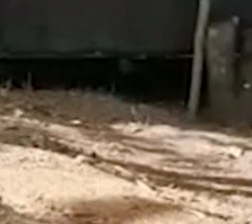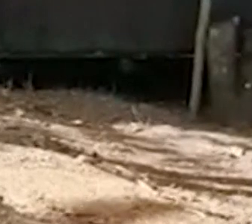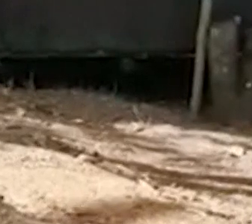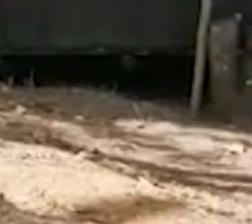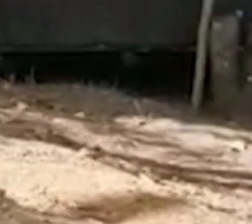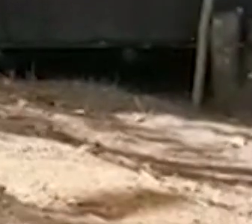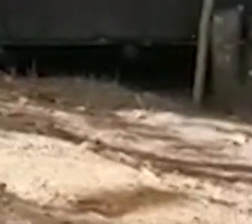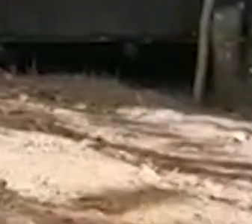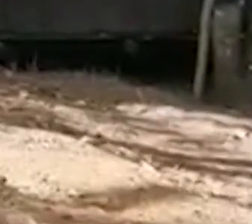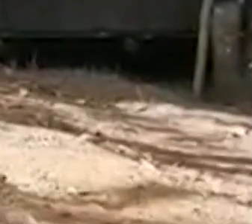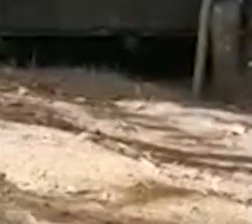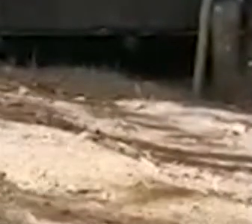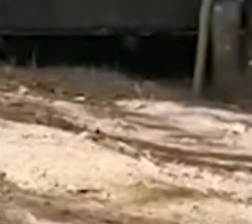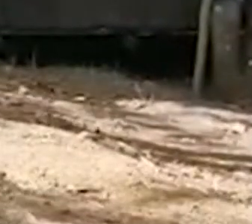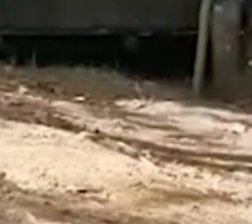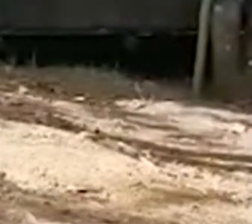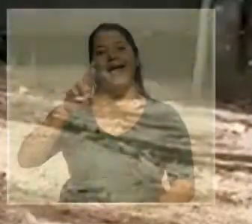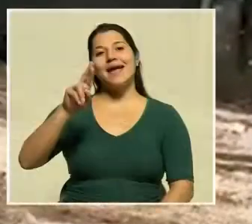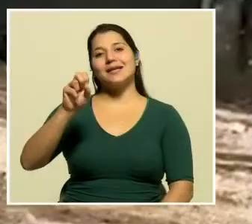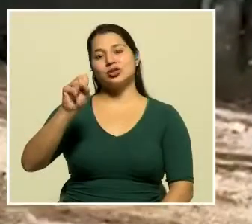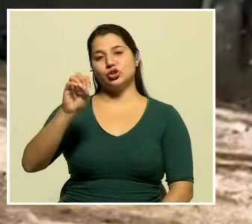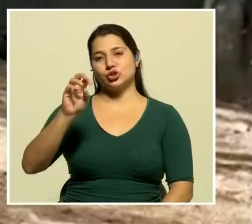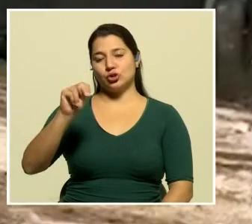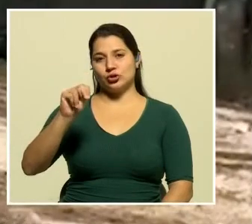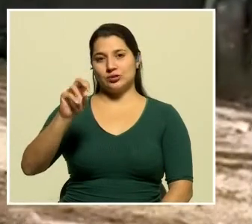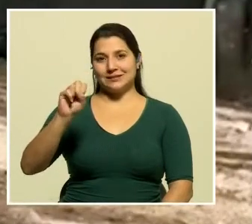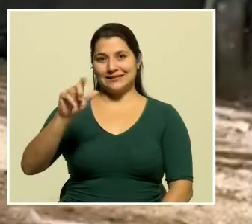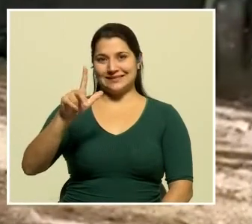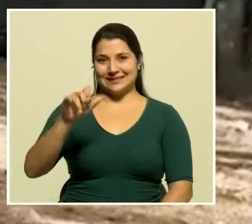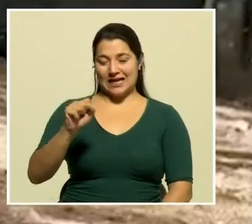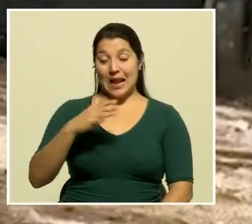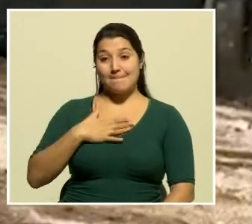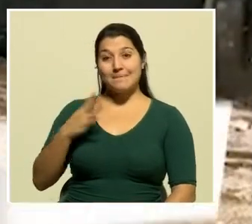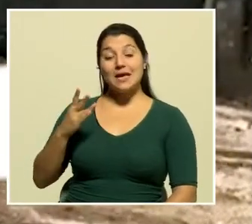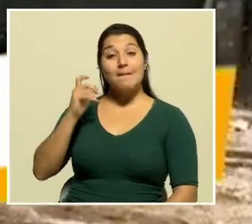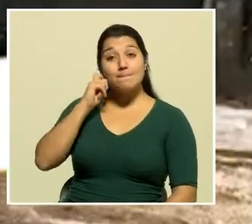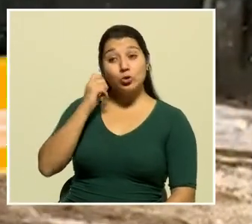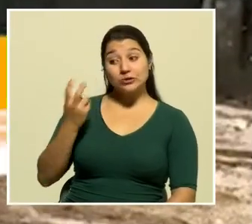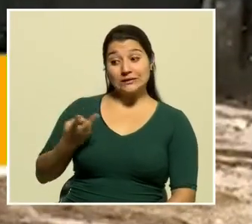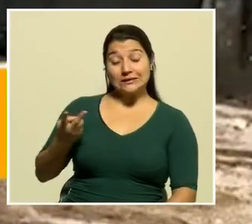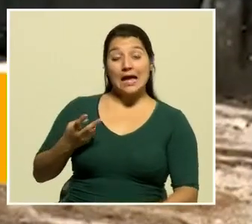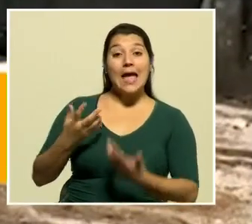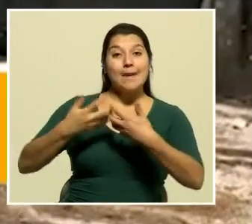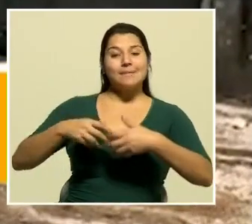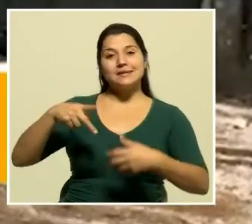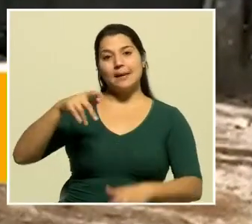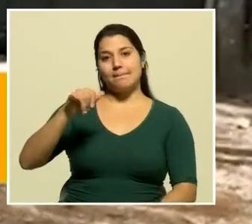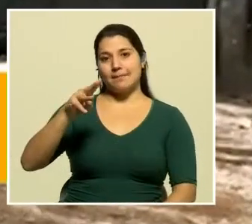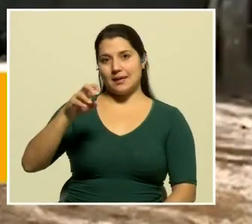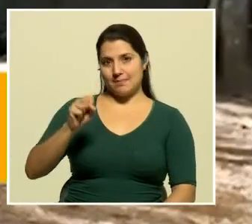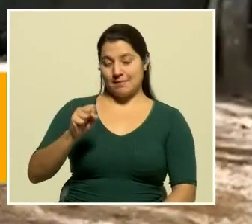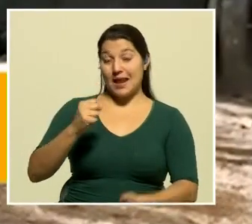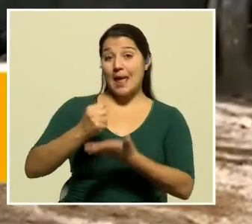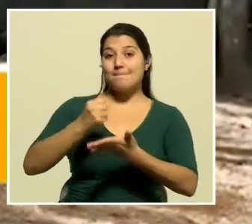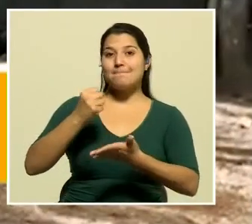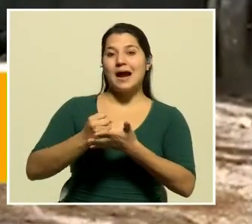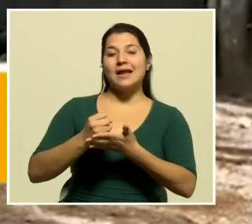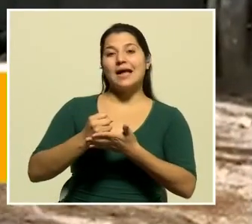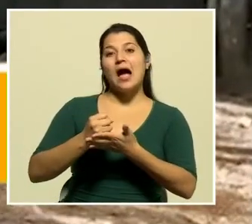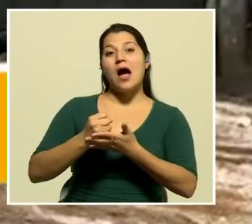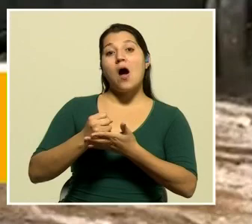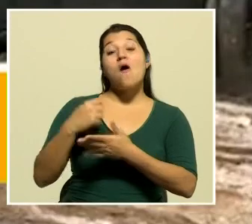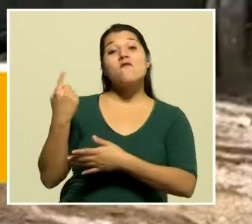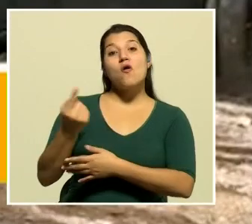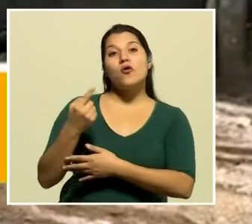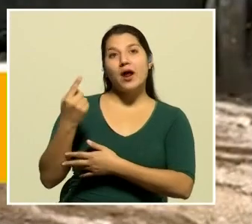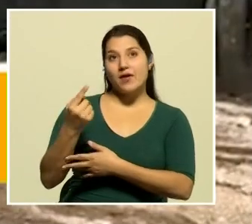Hola, ¿cómo están? Mi nombre es Gerson Salas y mi esposa Javier Castro. Somos una empresa pyme, propietarios de la marca Forever Rose junto con nuestras hijas Angie